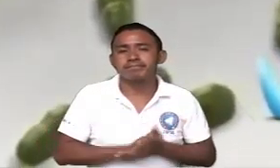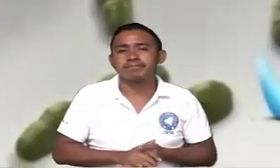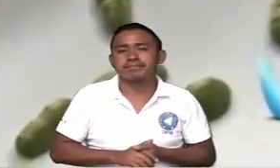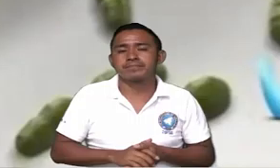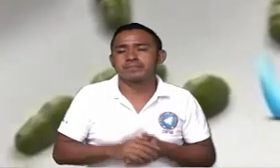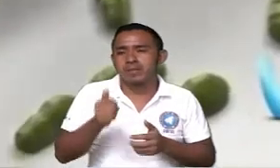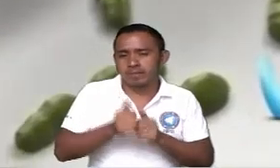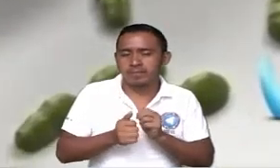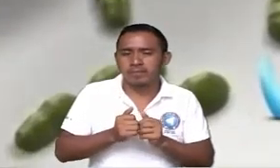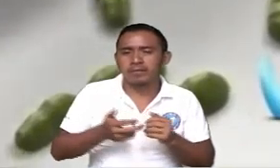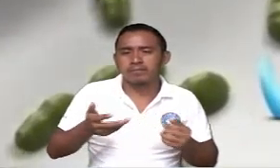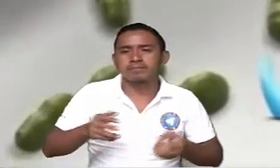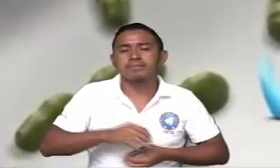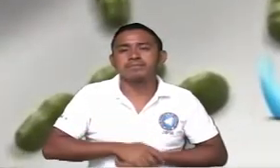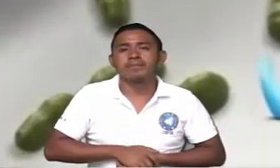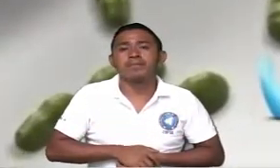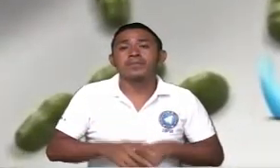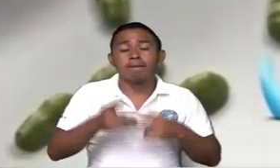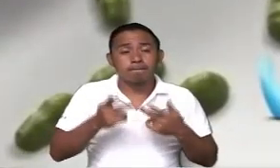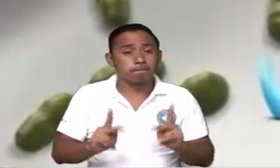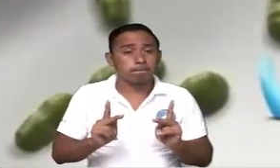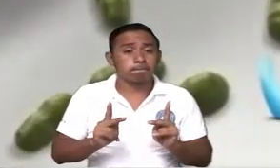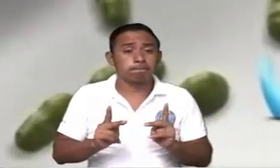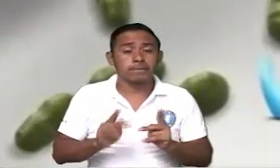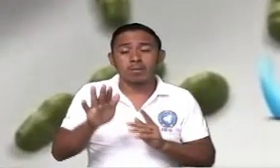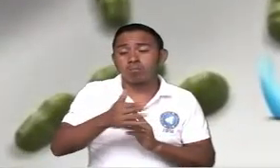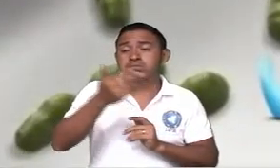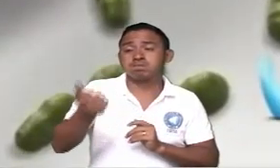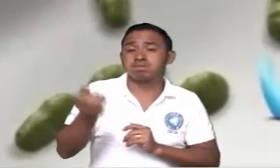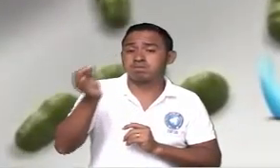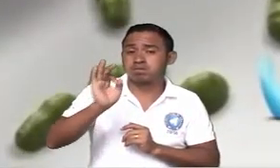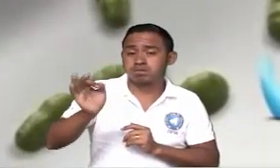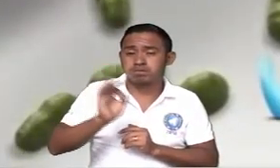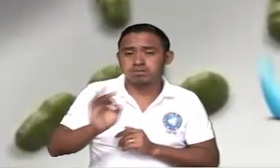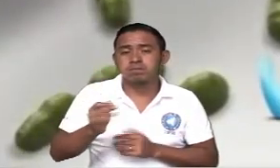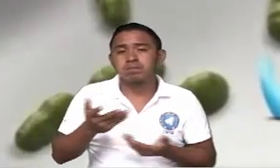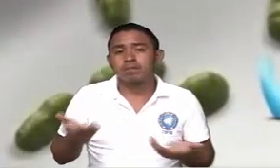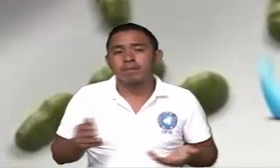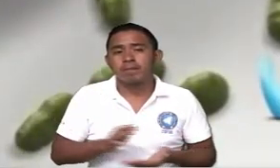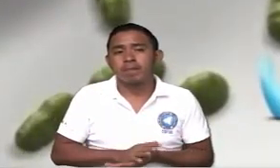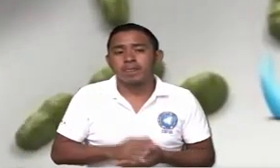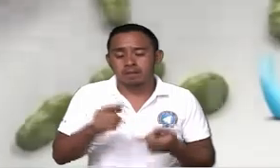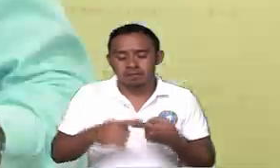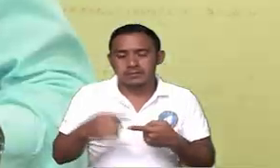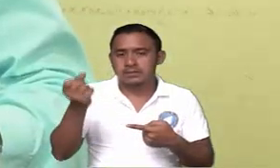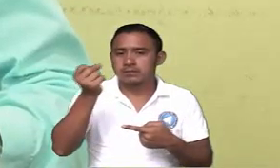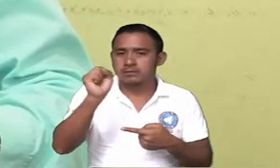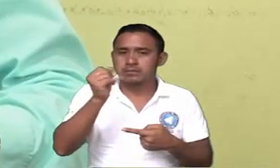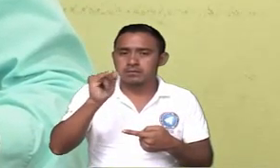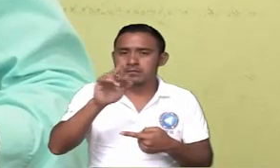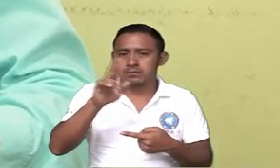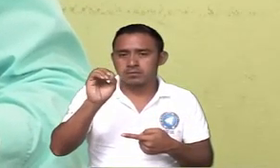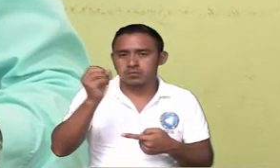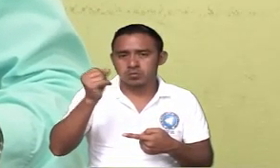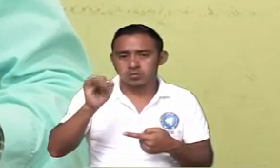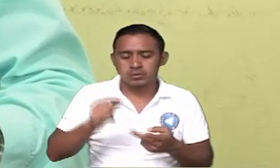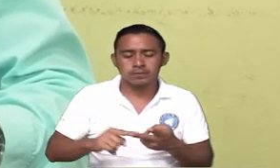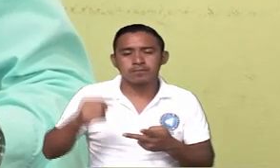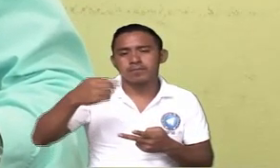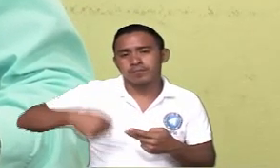amanezcamos con el mal aliento. Pero hay problemas también, otros factores como, por ejemplo, la cirrosis, el hígado graso,